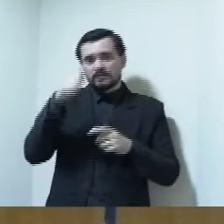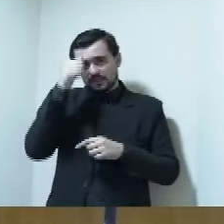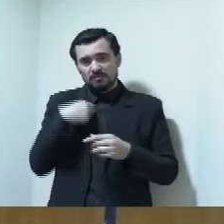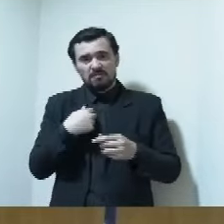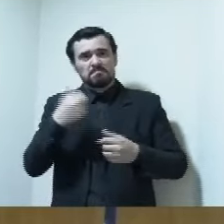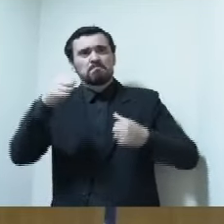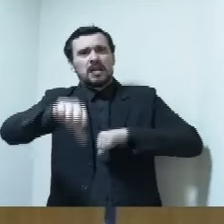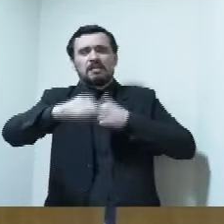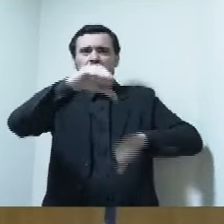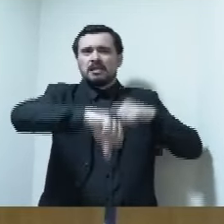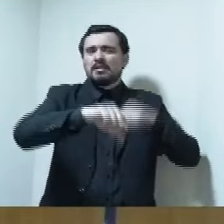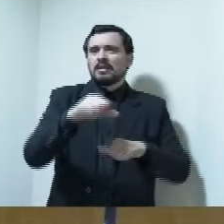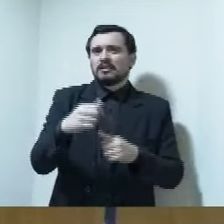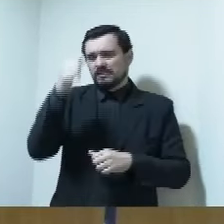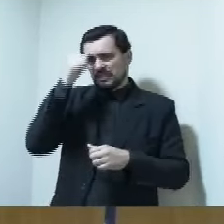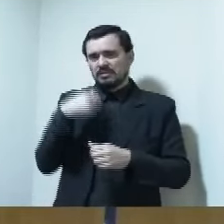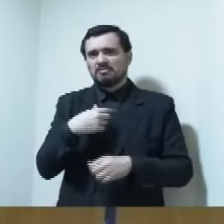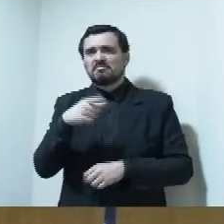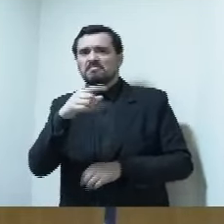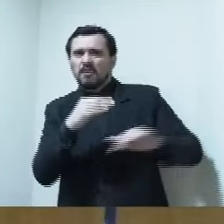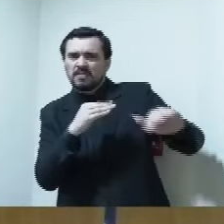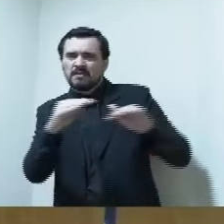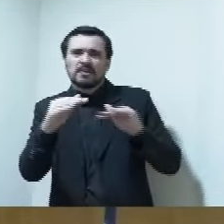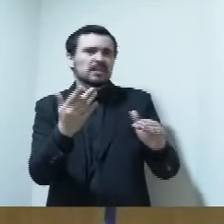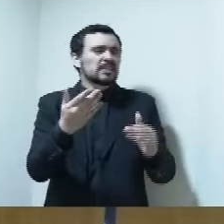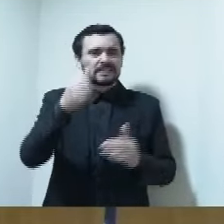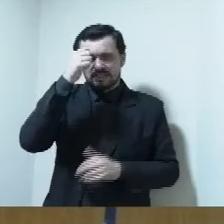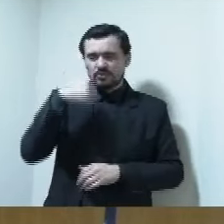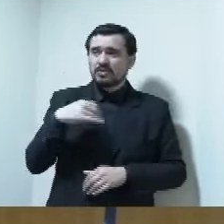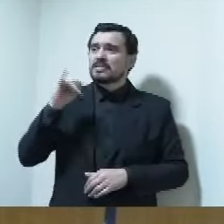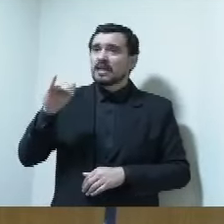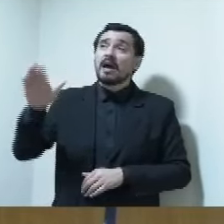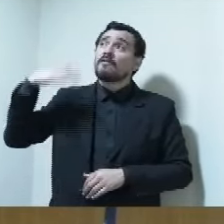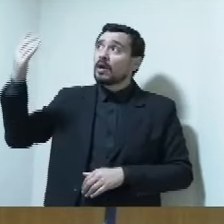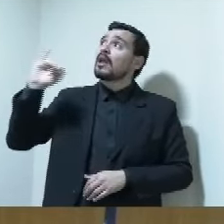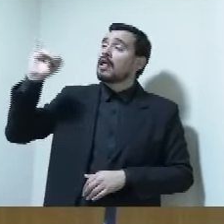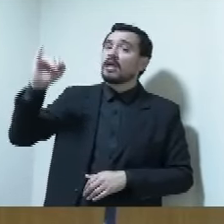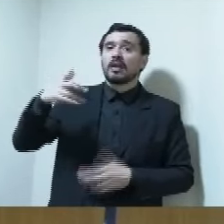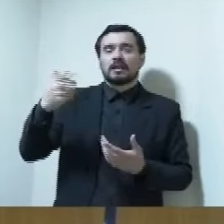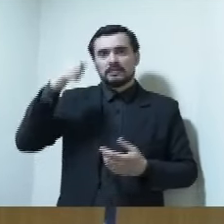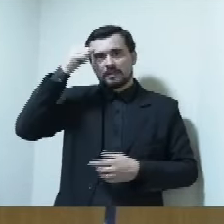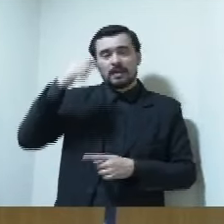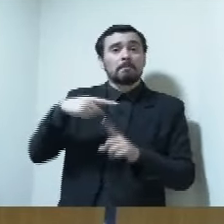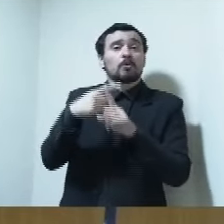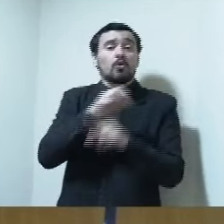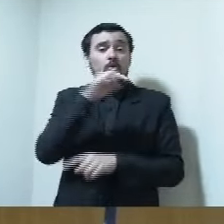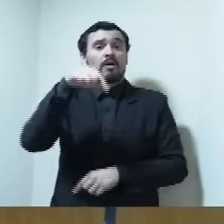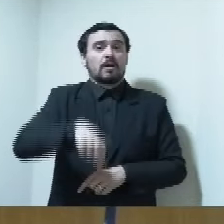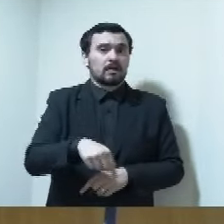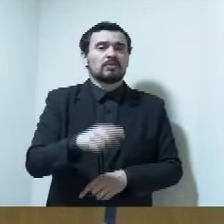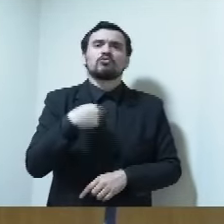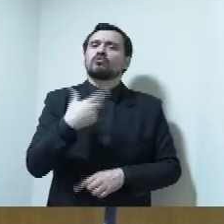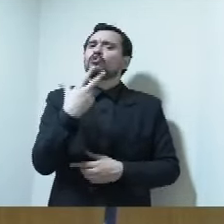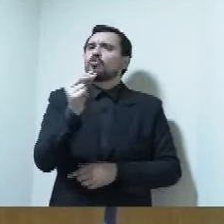hermanos, cuando nos menospreciamos, cuando nos dejamos convencer por los de afuera o los pesimistas de adentro de que no